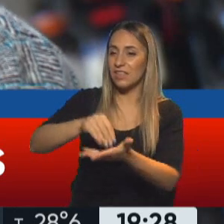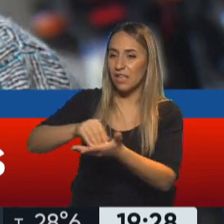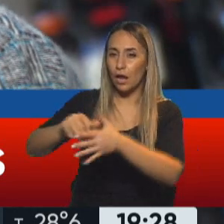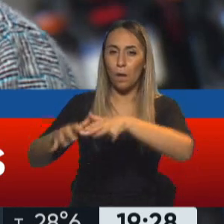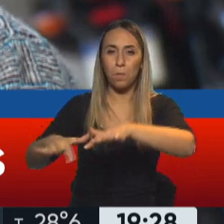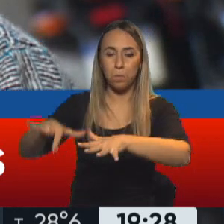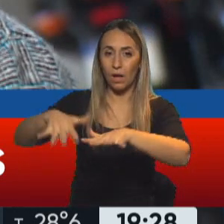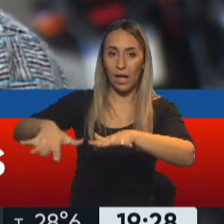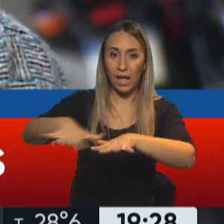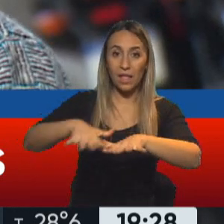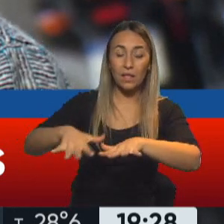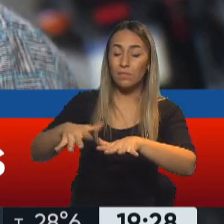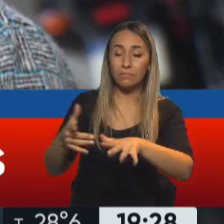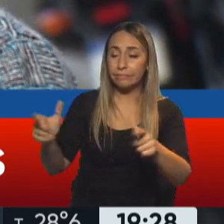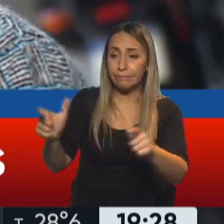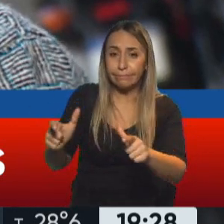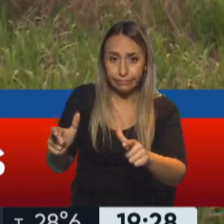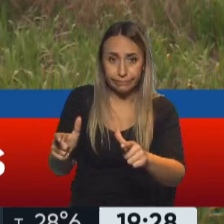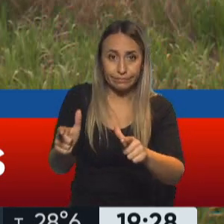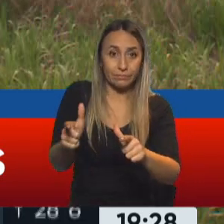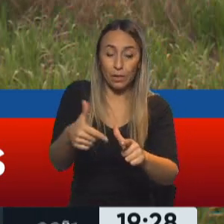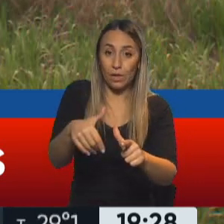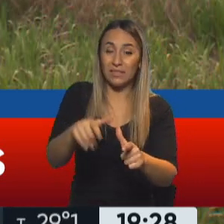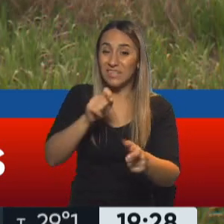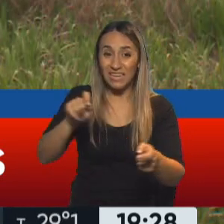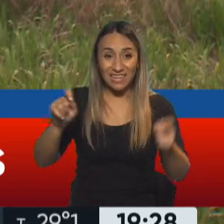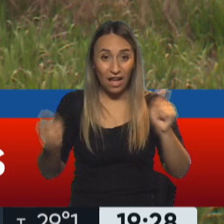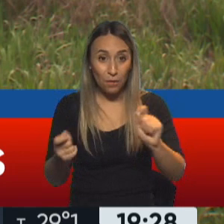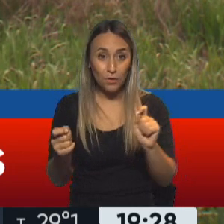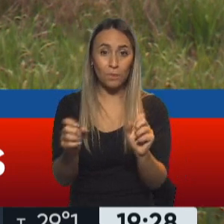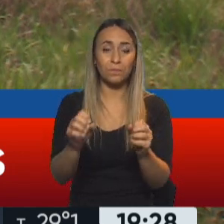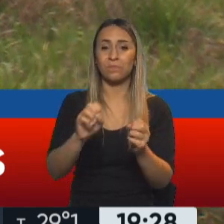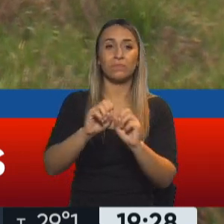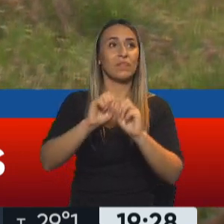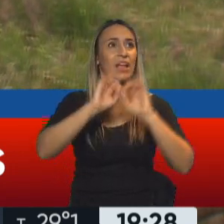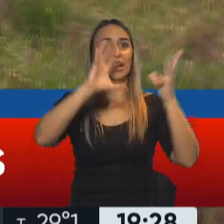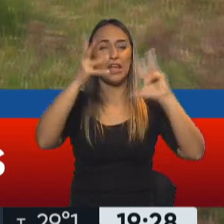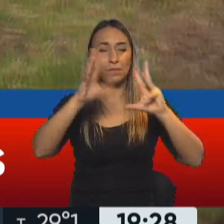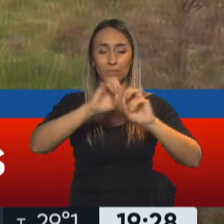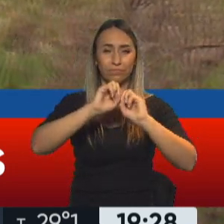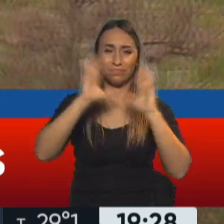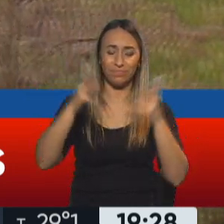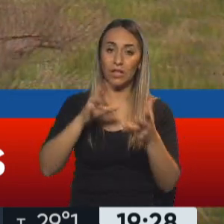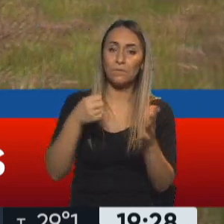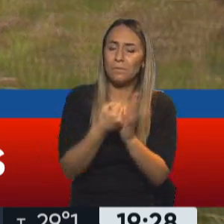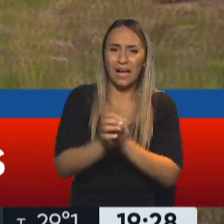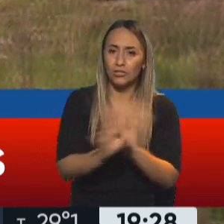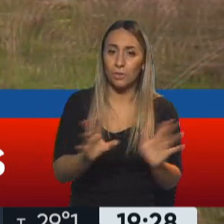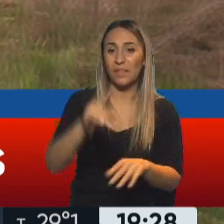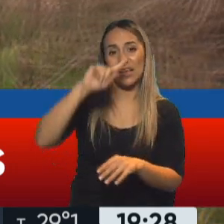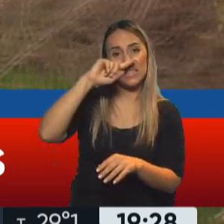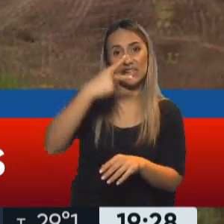va a generar un conjunto de impactos absolutamente irreversibles para la ciudad. Estamos hablando de un predio de